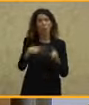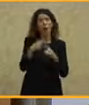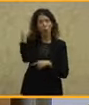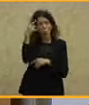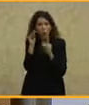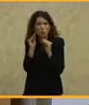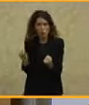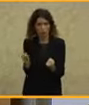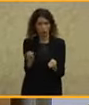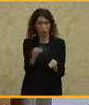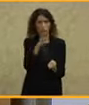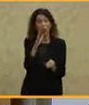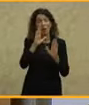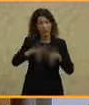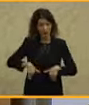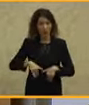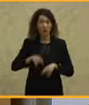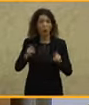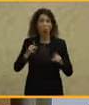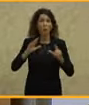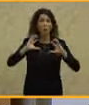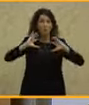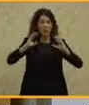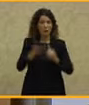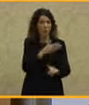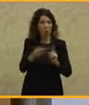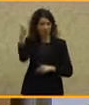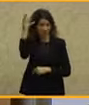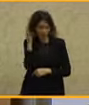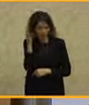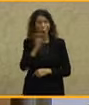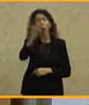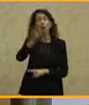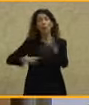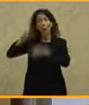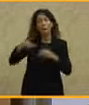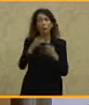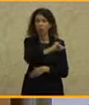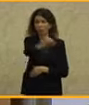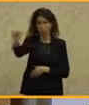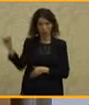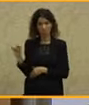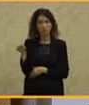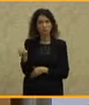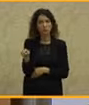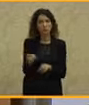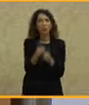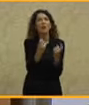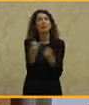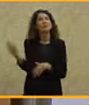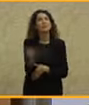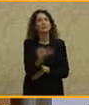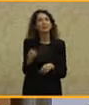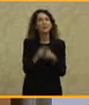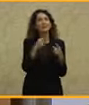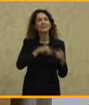cultura, porque al final, como en violencia de género, si me permitís, como en otros problemas que hay en la sociedad, lo que falta